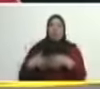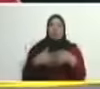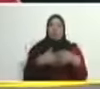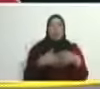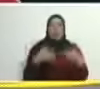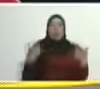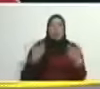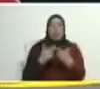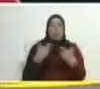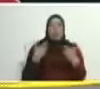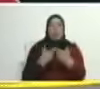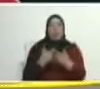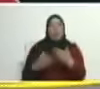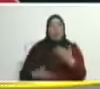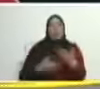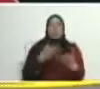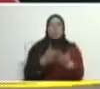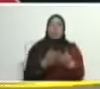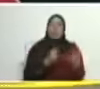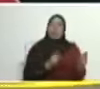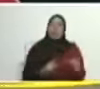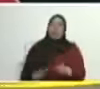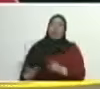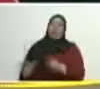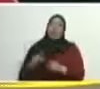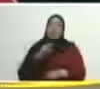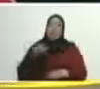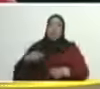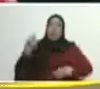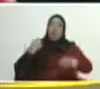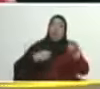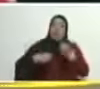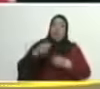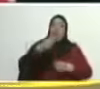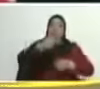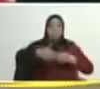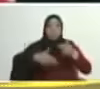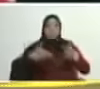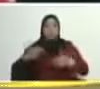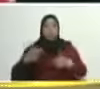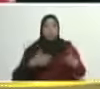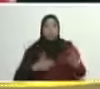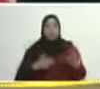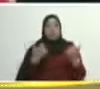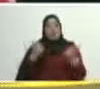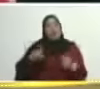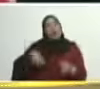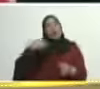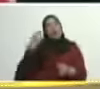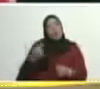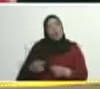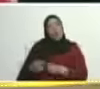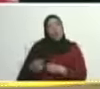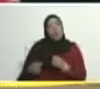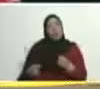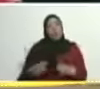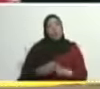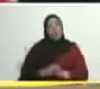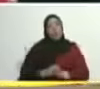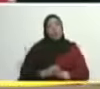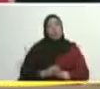para entrenar a los mercenarios y luego